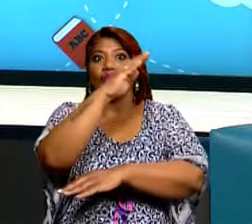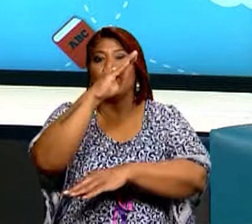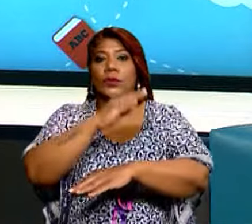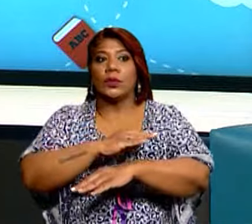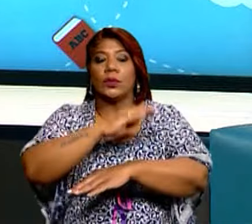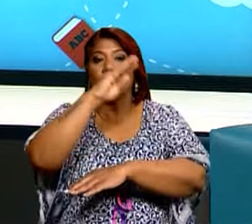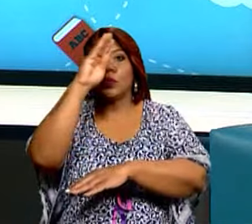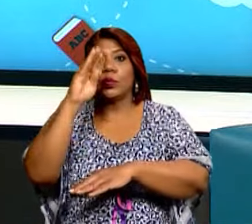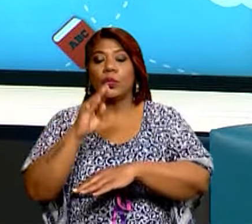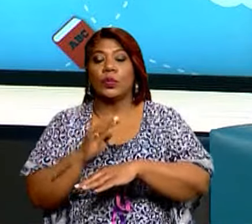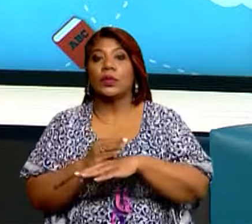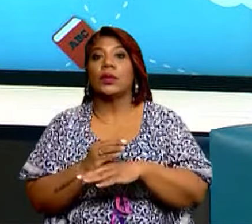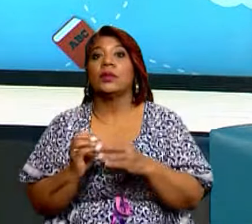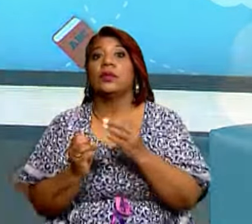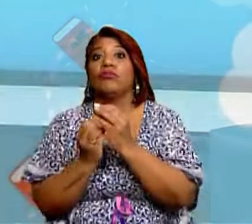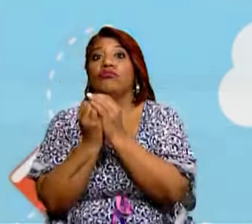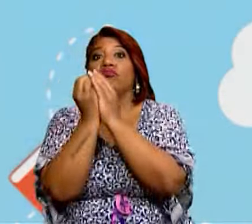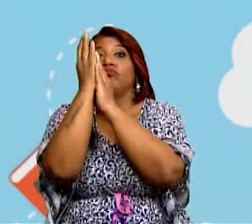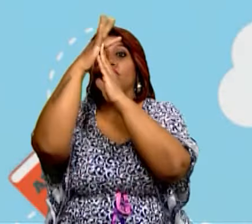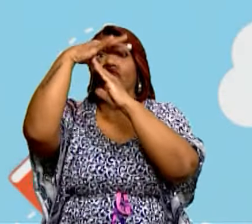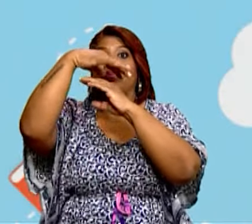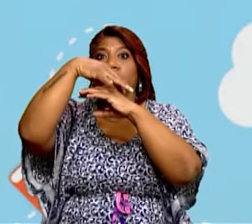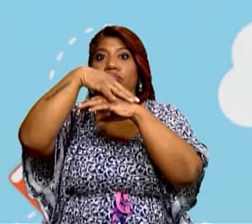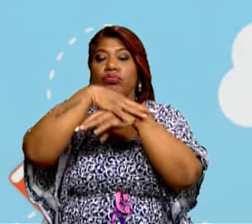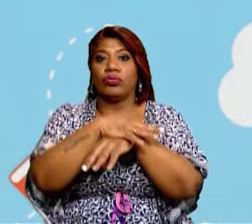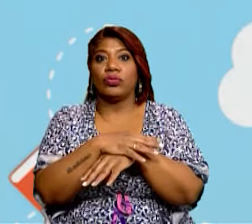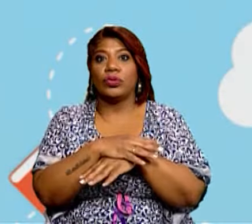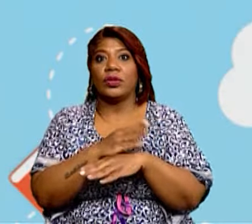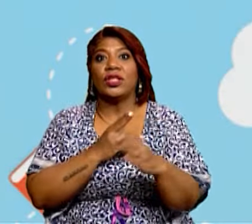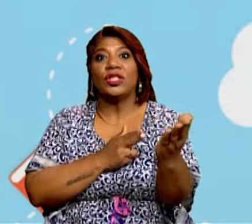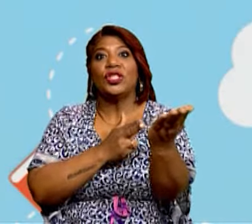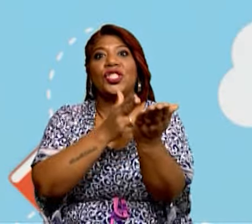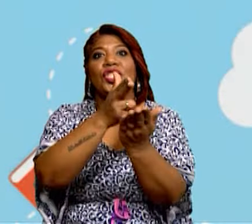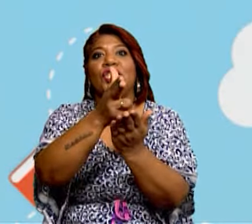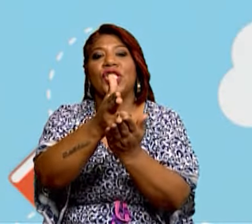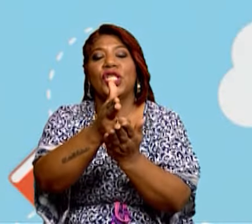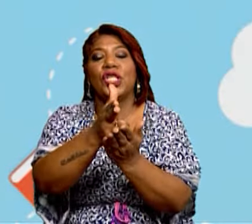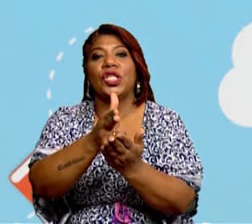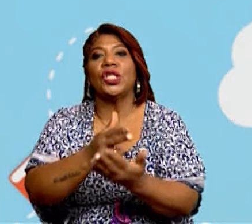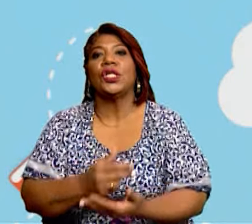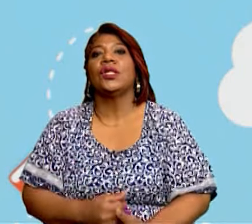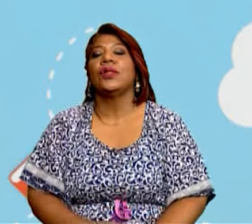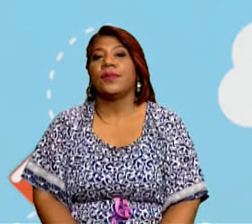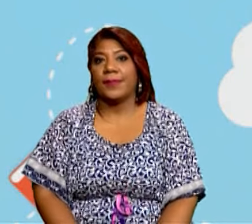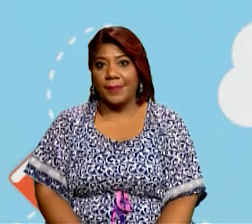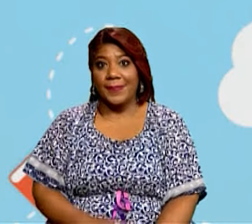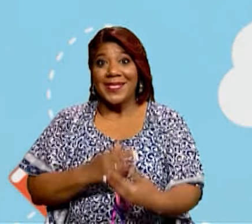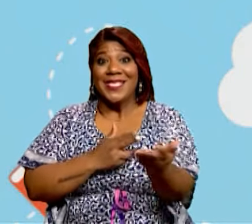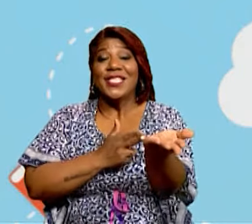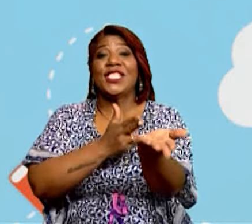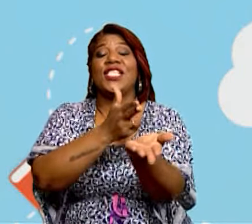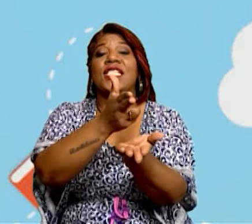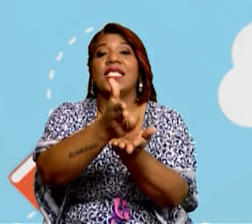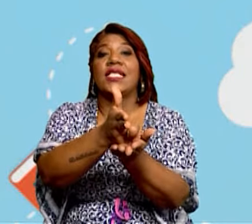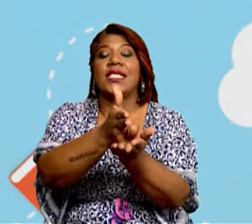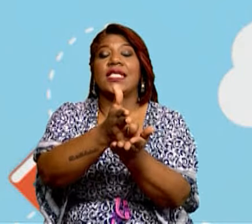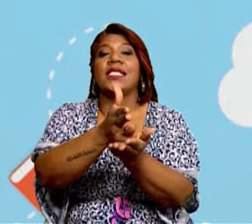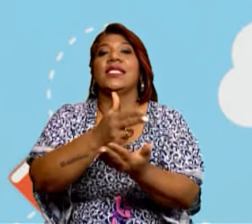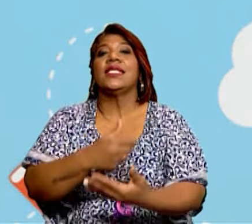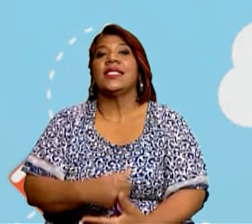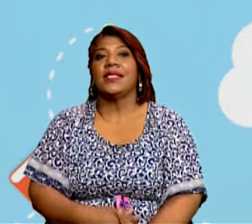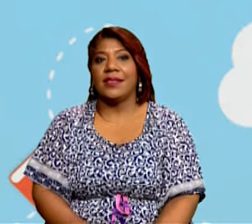allá vemos exactamente, vemos qué cosa, el volcán Barú. ¿Y dónde queda el volcán Barú? En